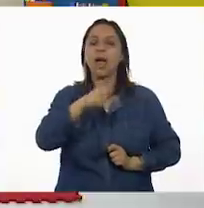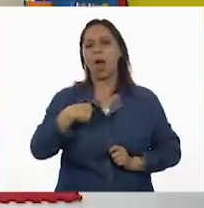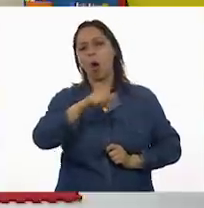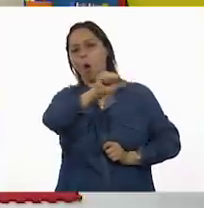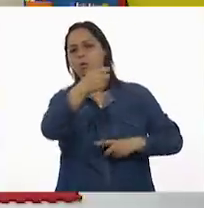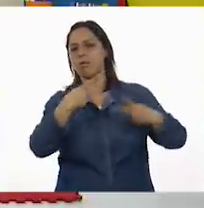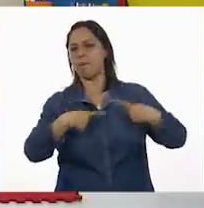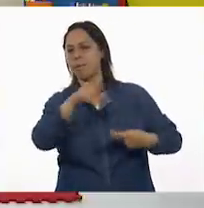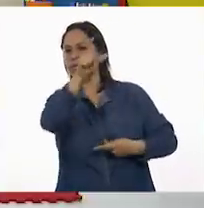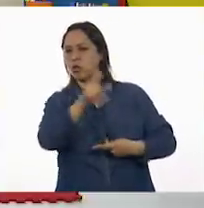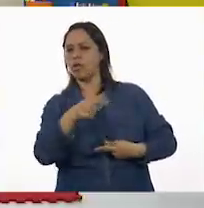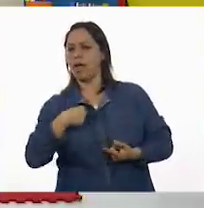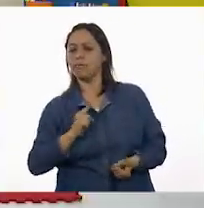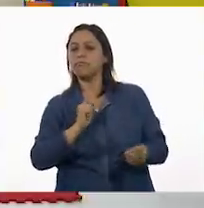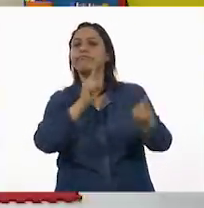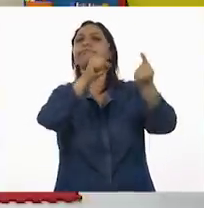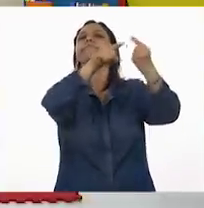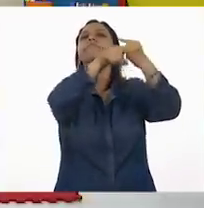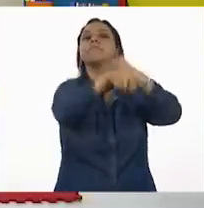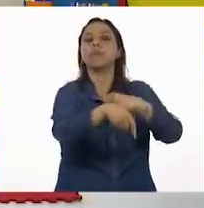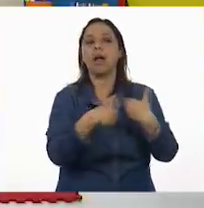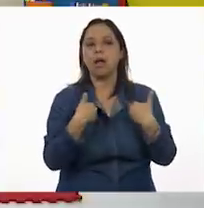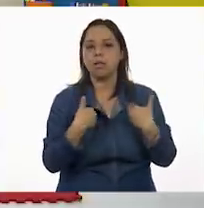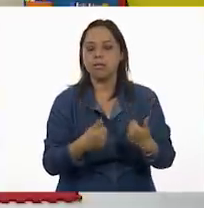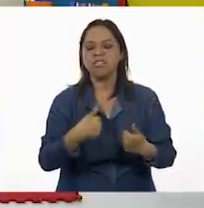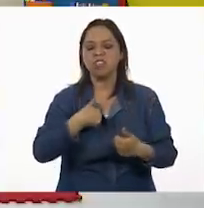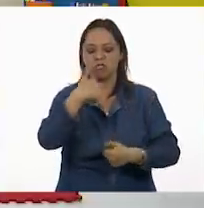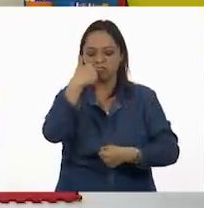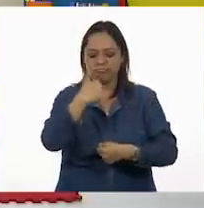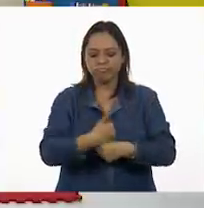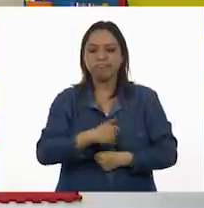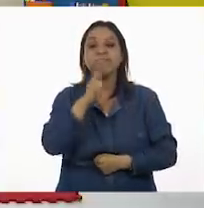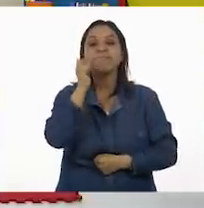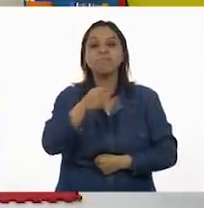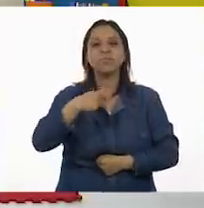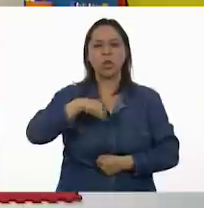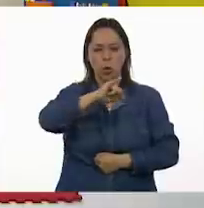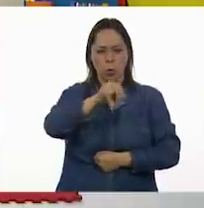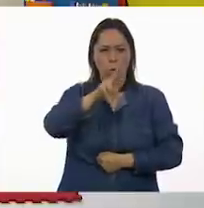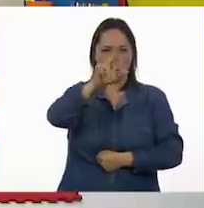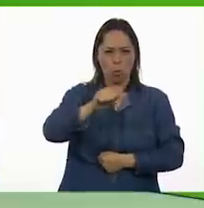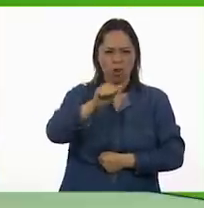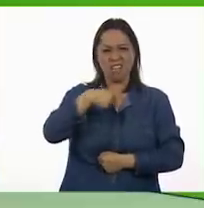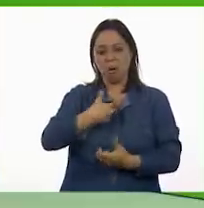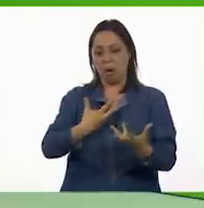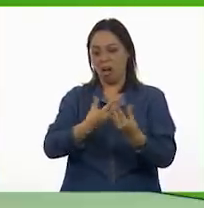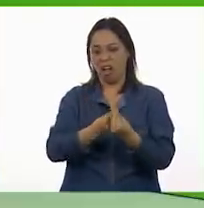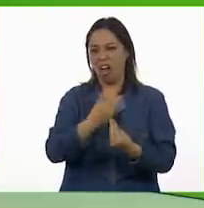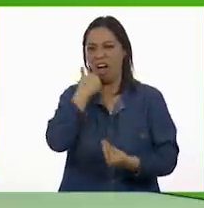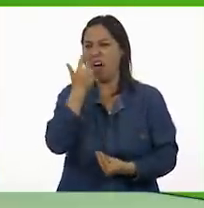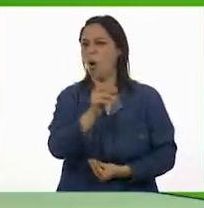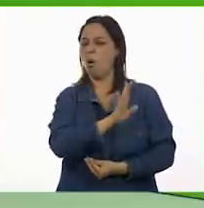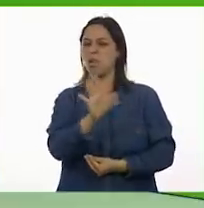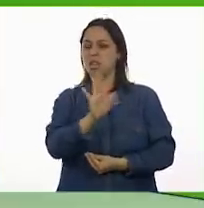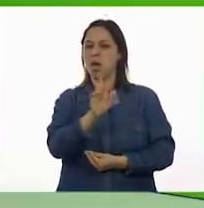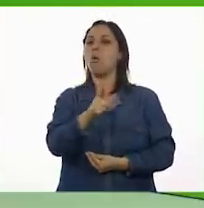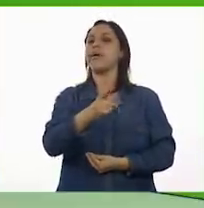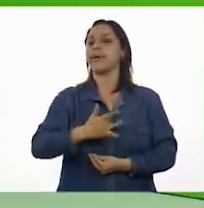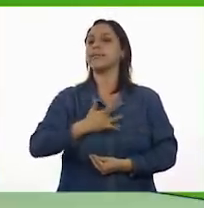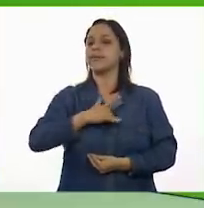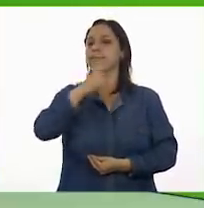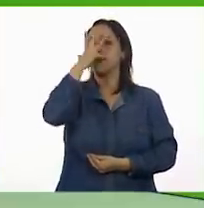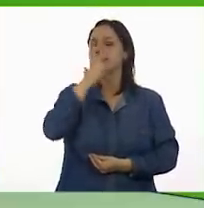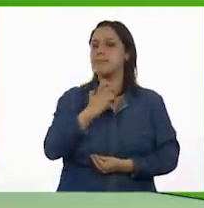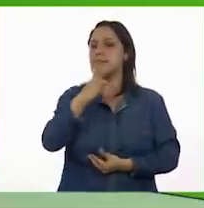otro. Y yo me di cuenta que al no querer jugar con Julia, la hacía sentir triste. También creo que mi amiga